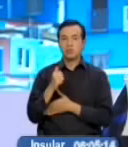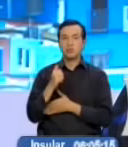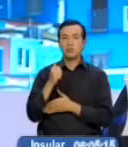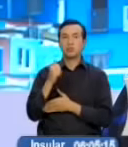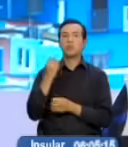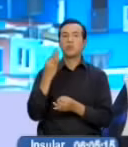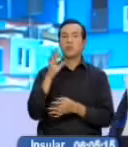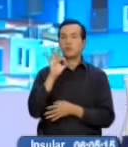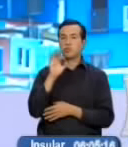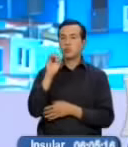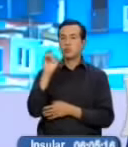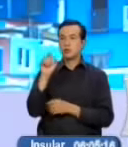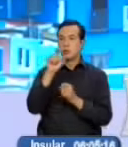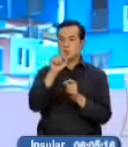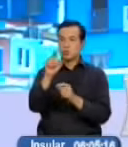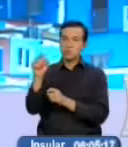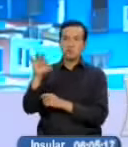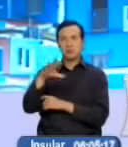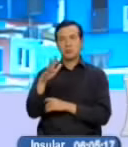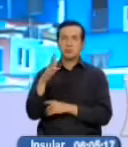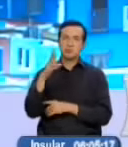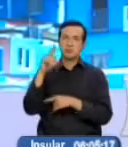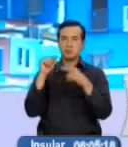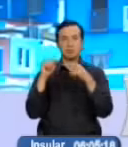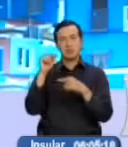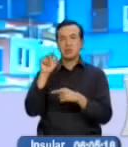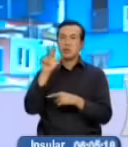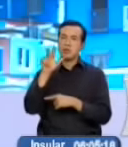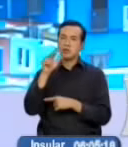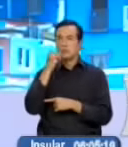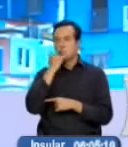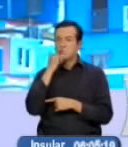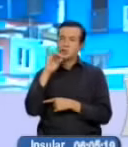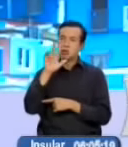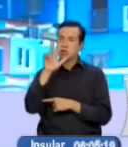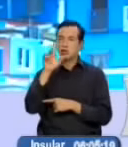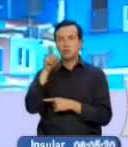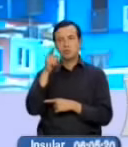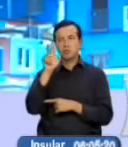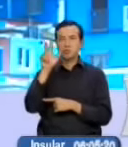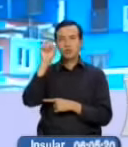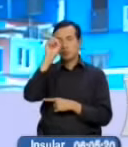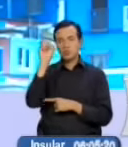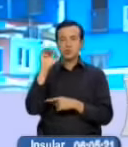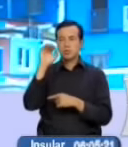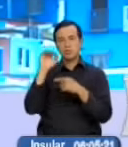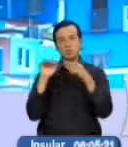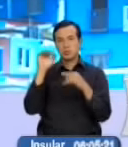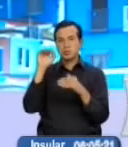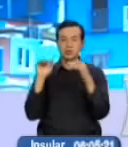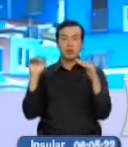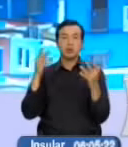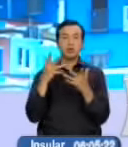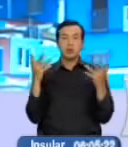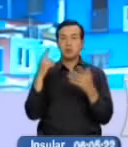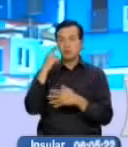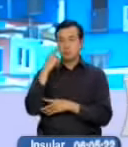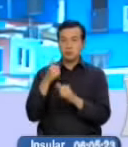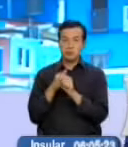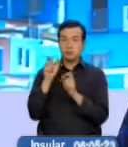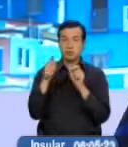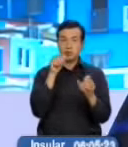de 900 encuestas que nos permite tener un margen de error de 3.3. Y lo que estamos haciendo de entrada es un seguimiento a la decisión y a la intención